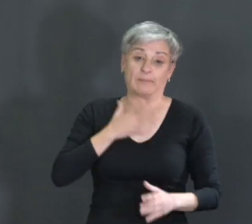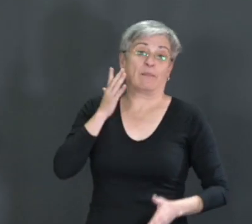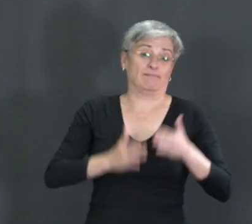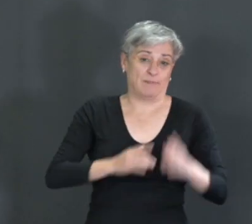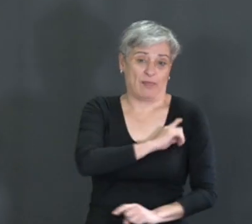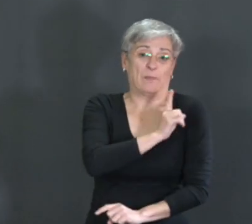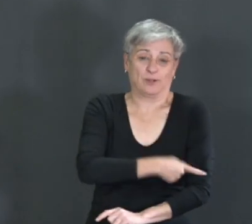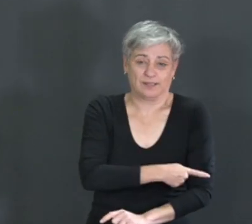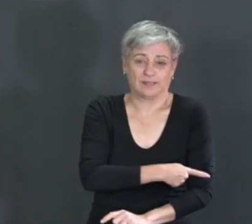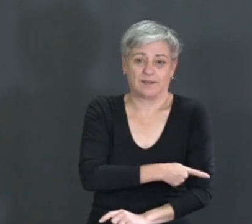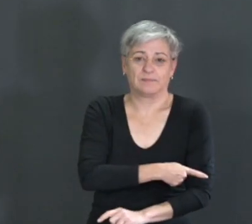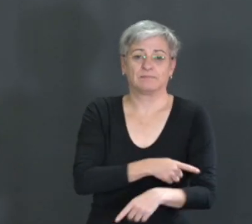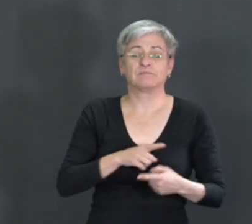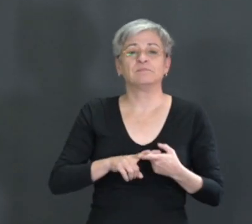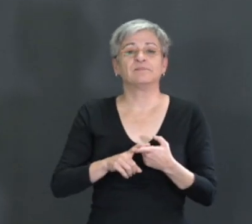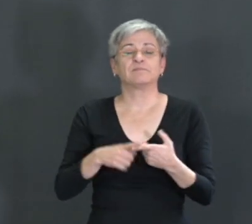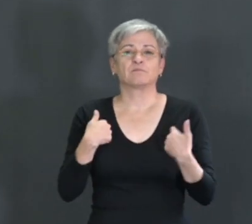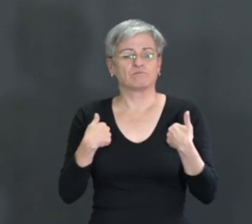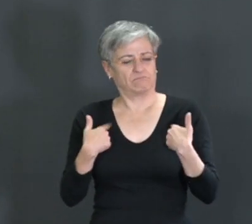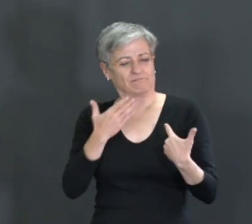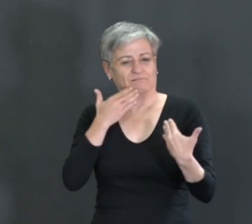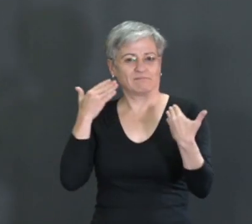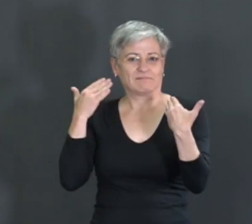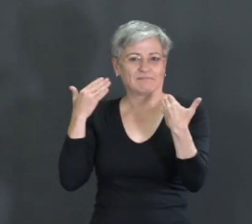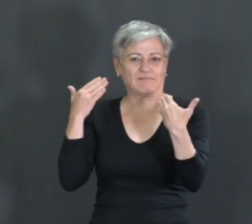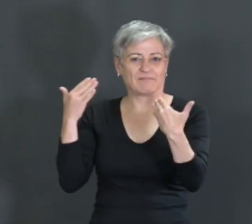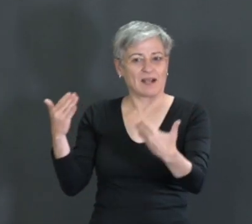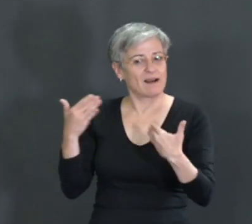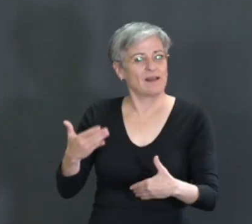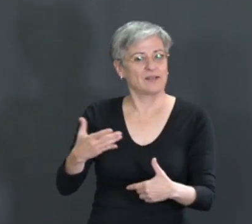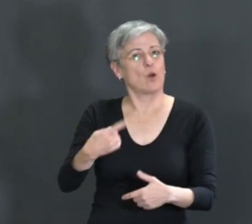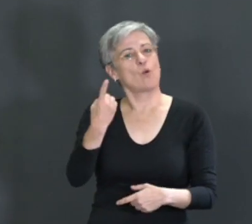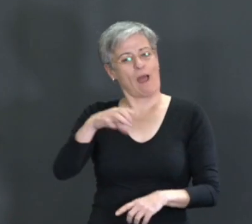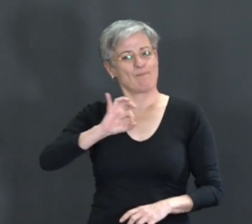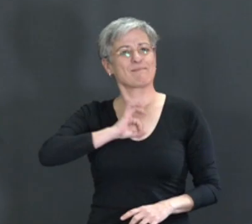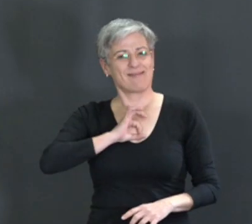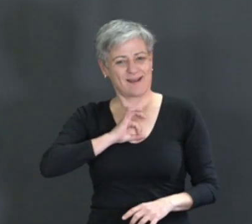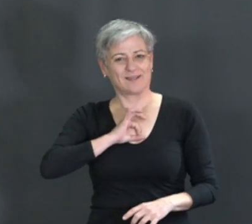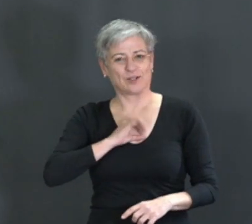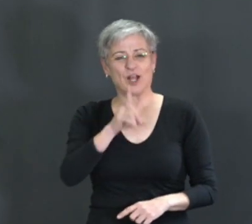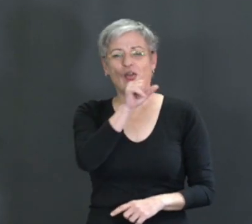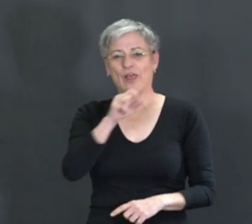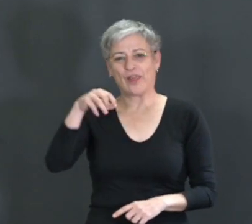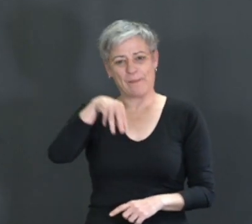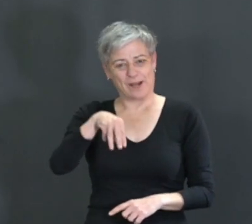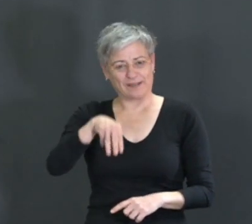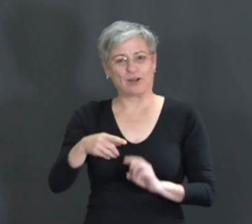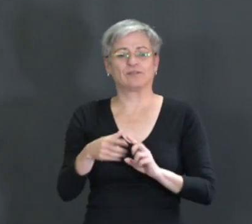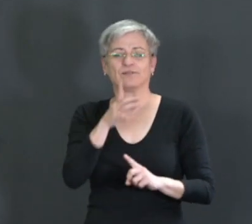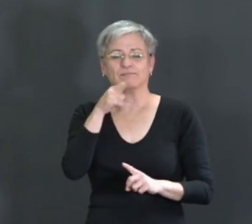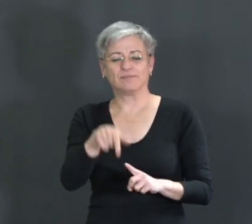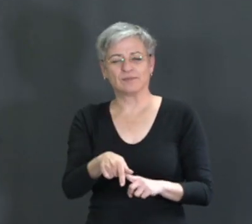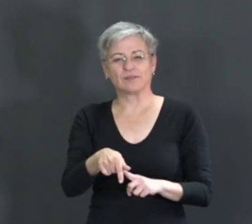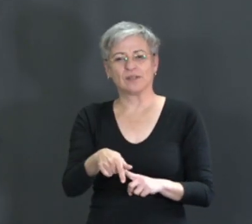deportista, al que tenemos que agradecerte la medalla en los 100 metros, medalla de oro en